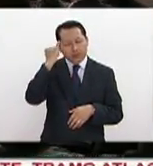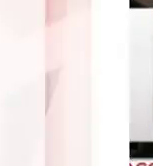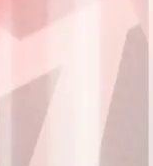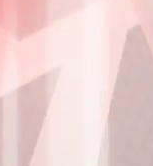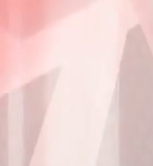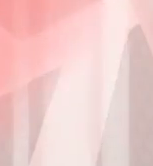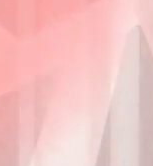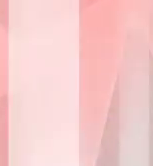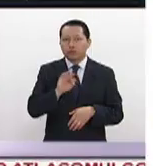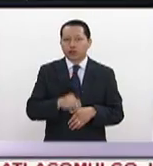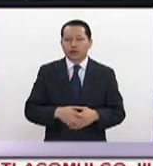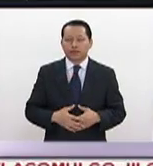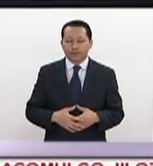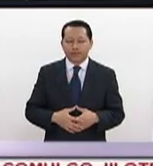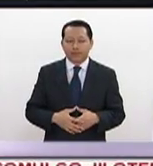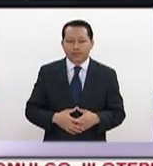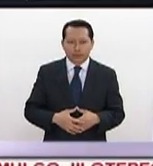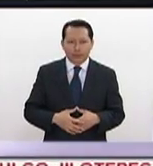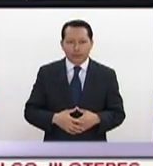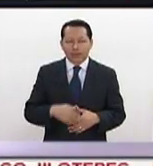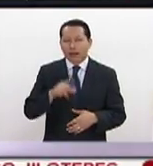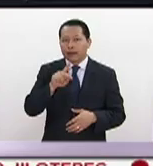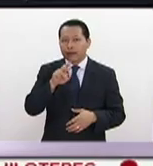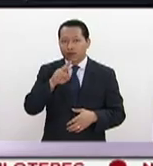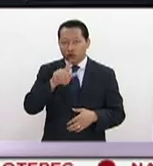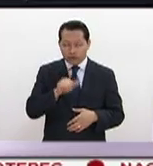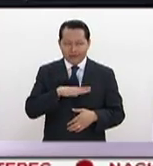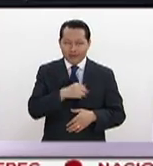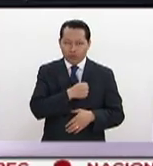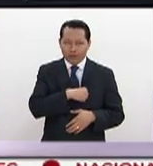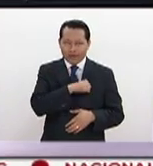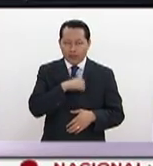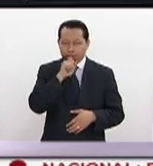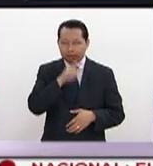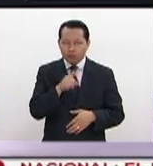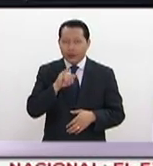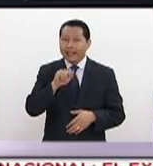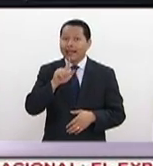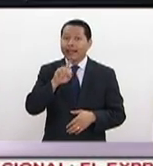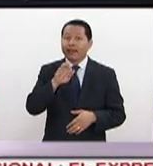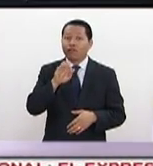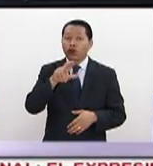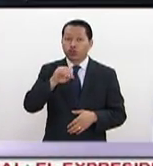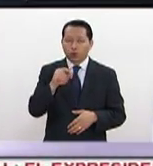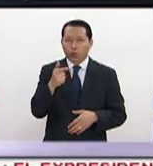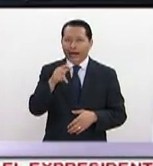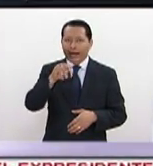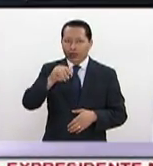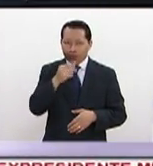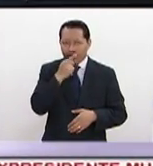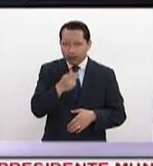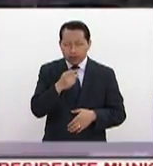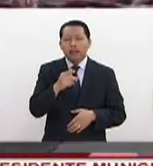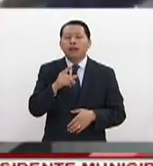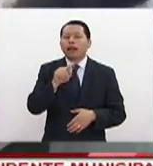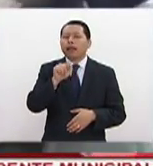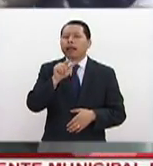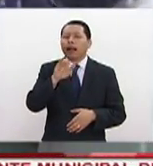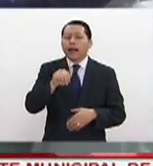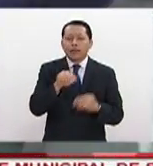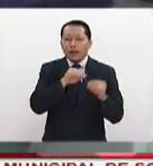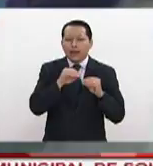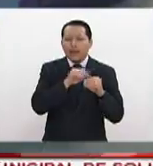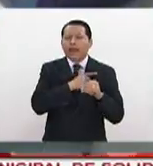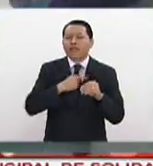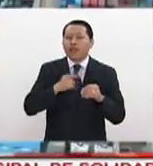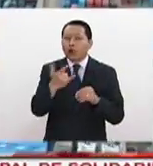haciendo. En Davos, en Suiza, el secretario de Economía, Ildefonso Guajardo, consideró que la renegociación del Telecán debe terminar